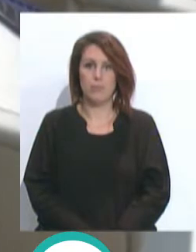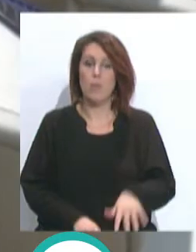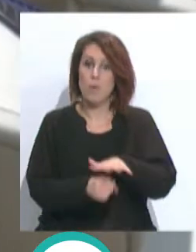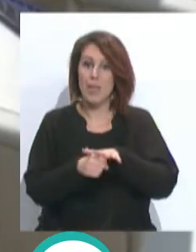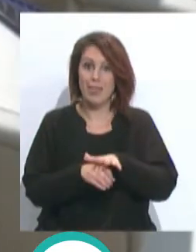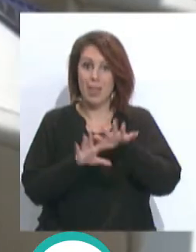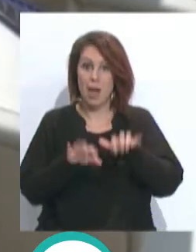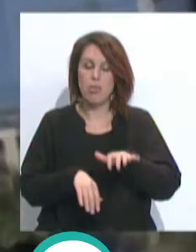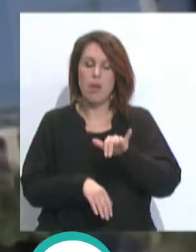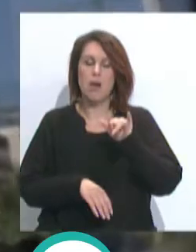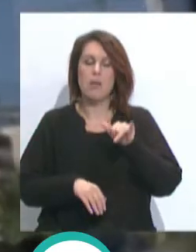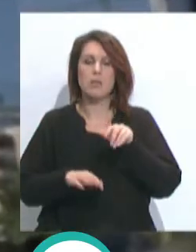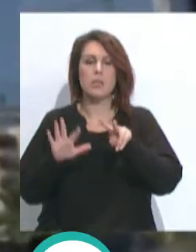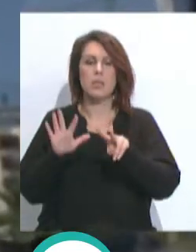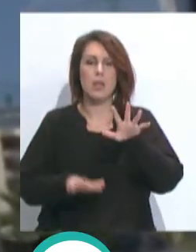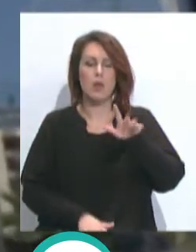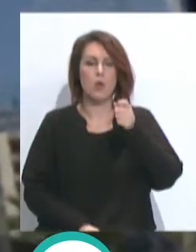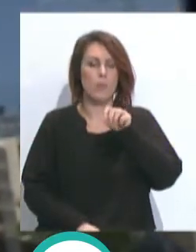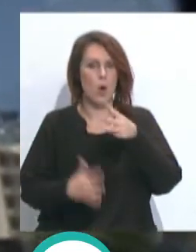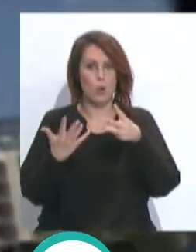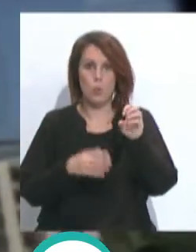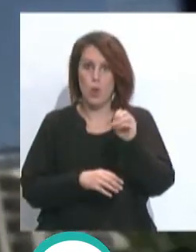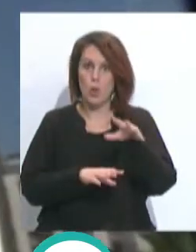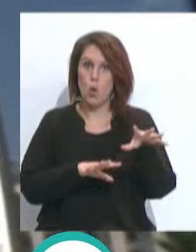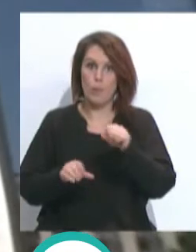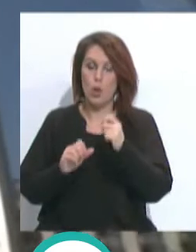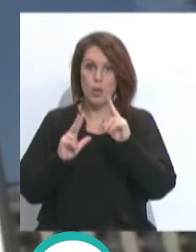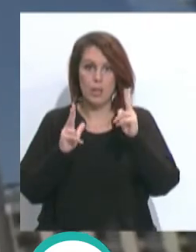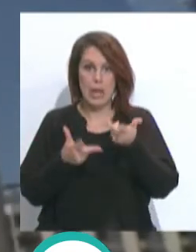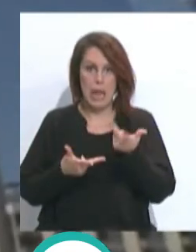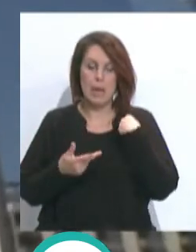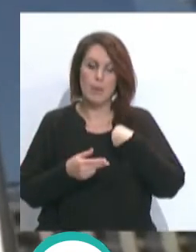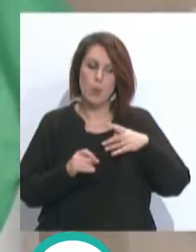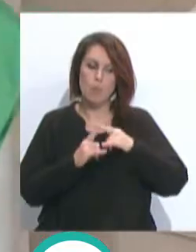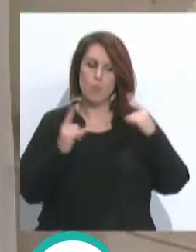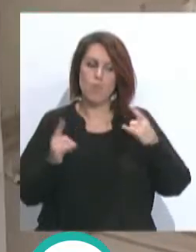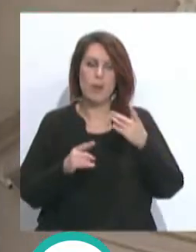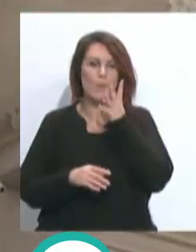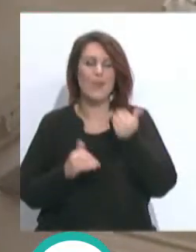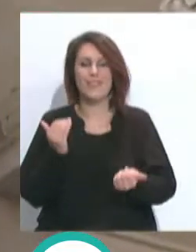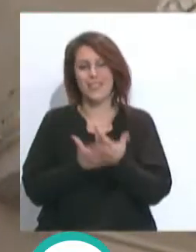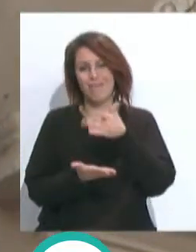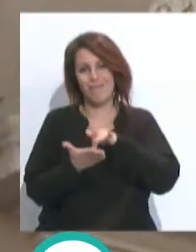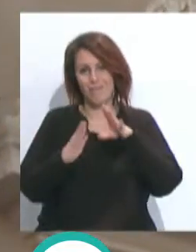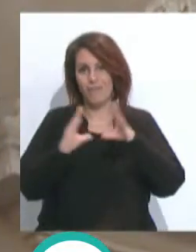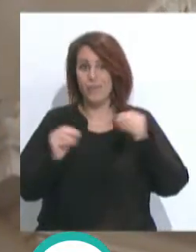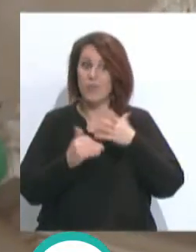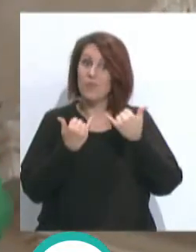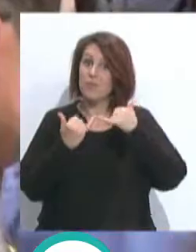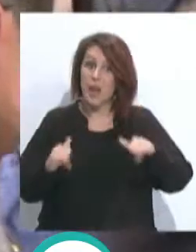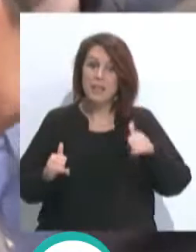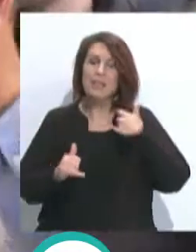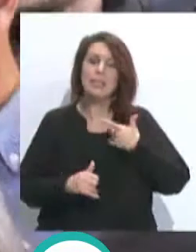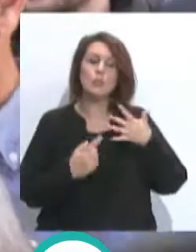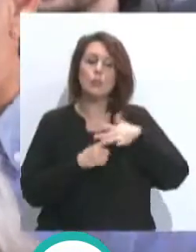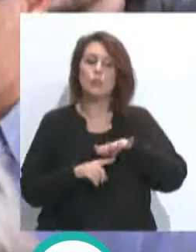La provincia de Cádiz registró un 75,8% de ocupación hotelera durante el puente por el Día de Andalucía. Una festividad que en